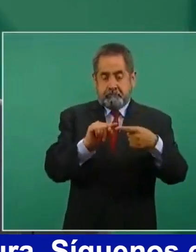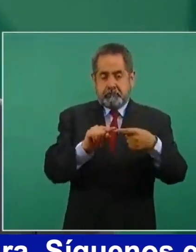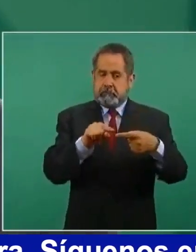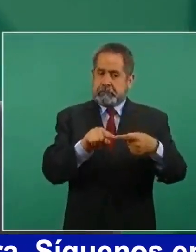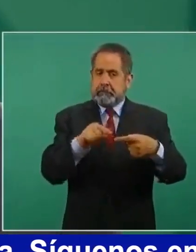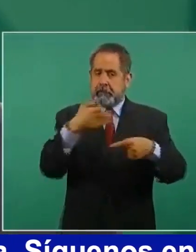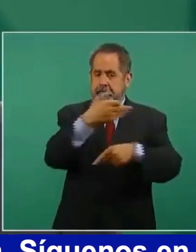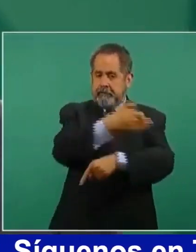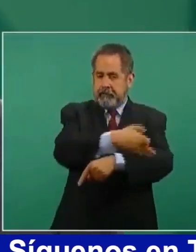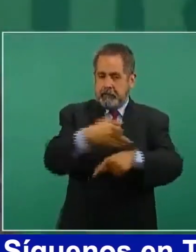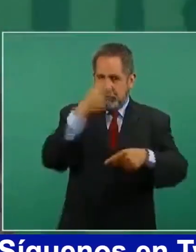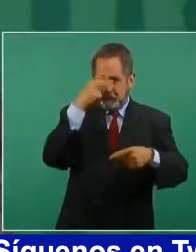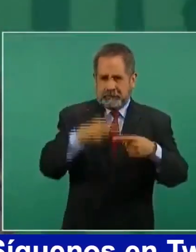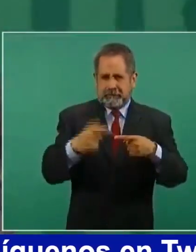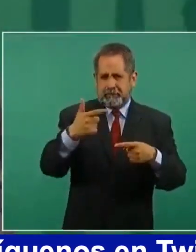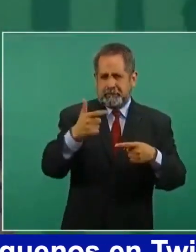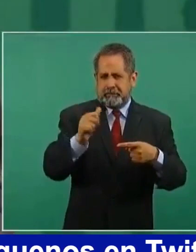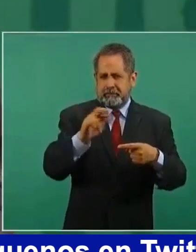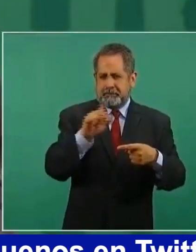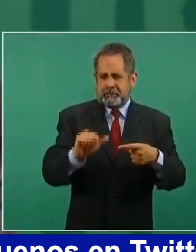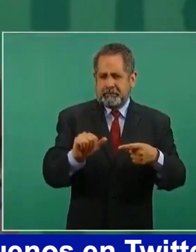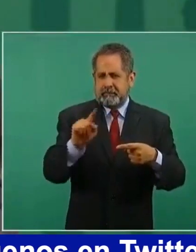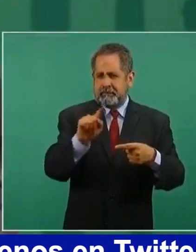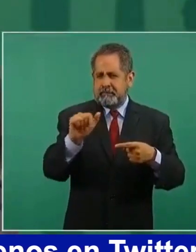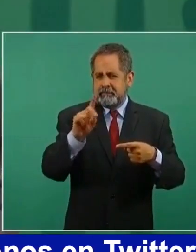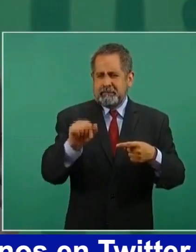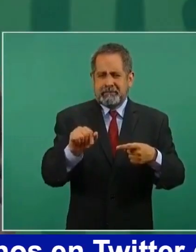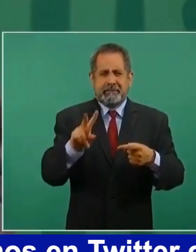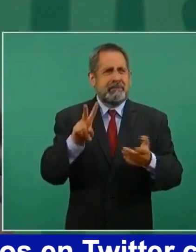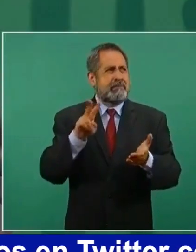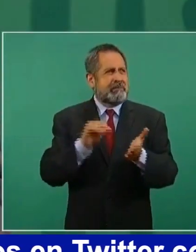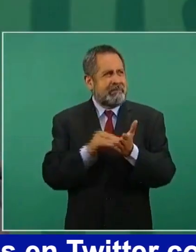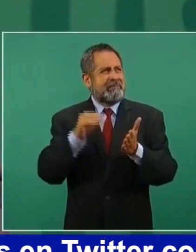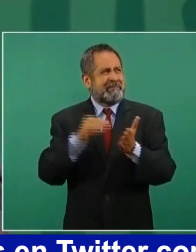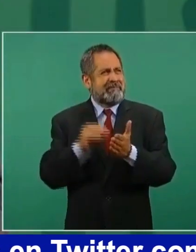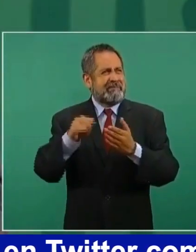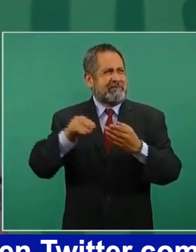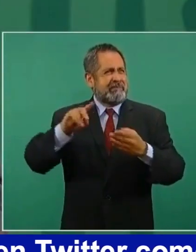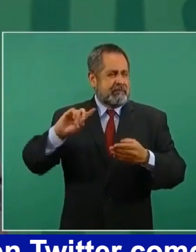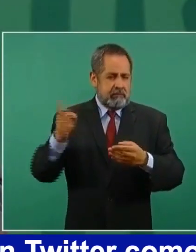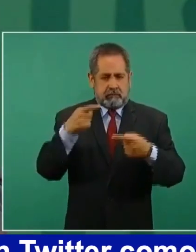Y aparecía la familia Garzazada con $2,000 millones